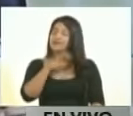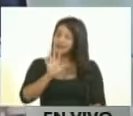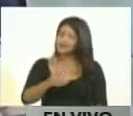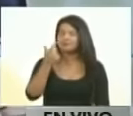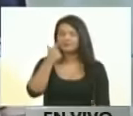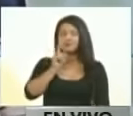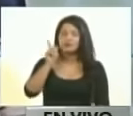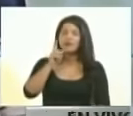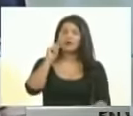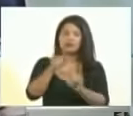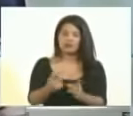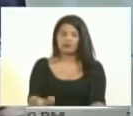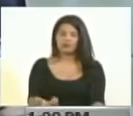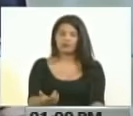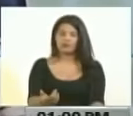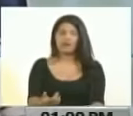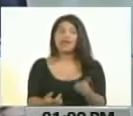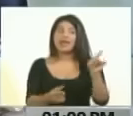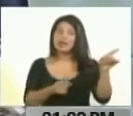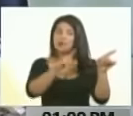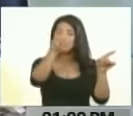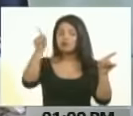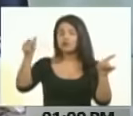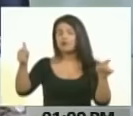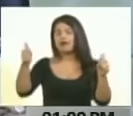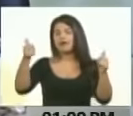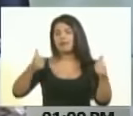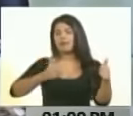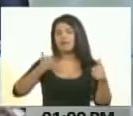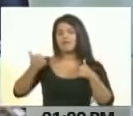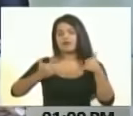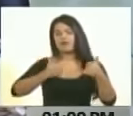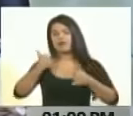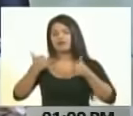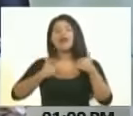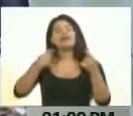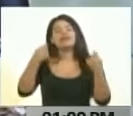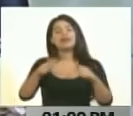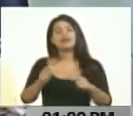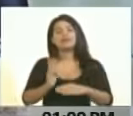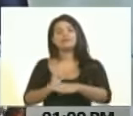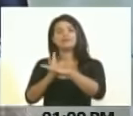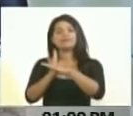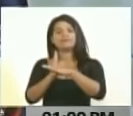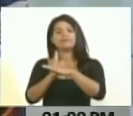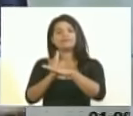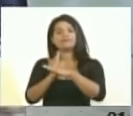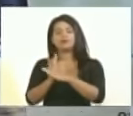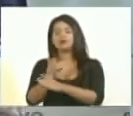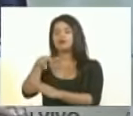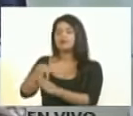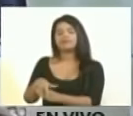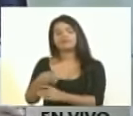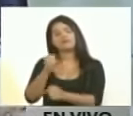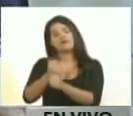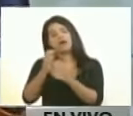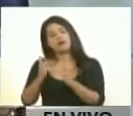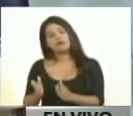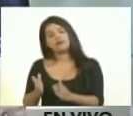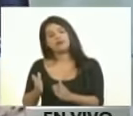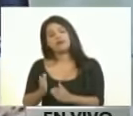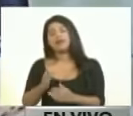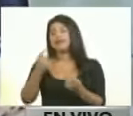Y esos son los mayores beneficiarios del Mercosur. Para perjudicar a las clases trabajadoras,